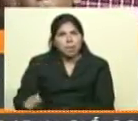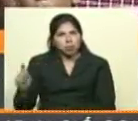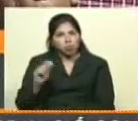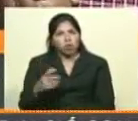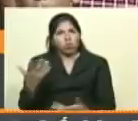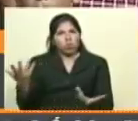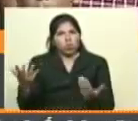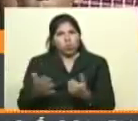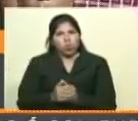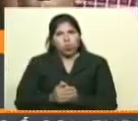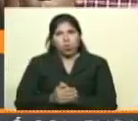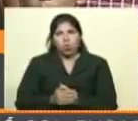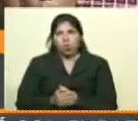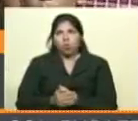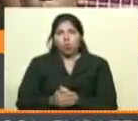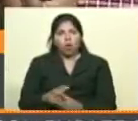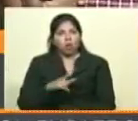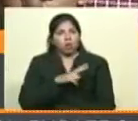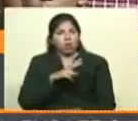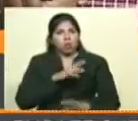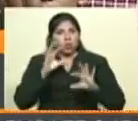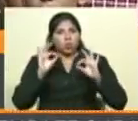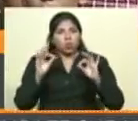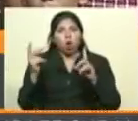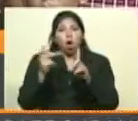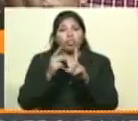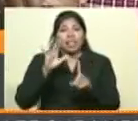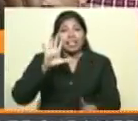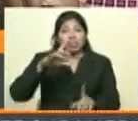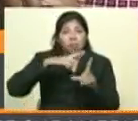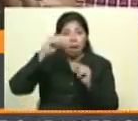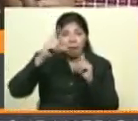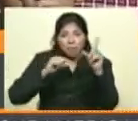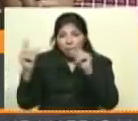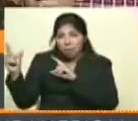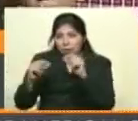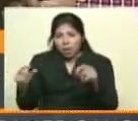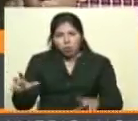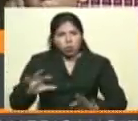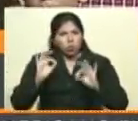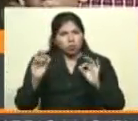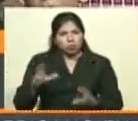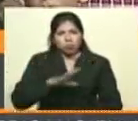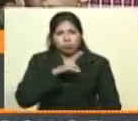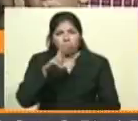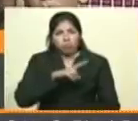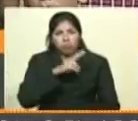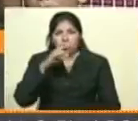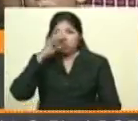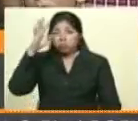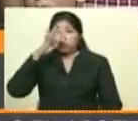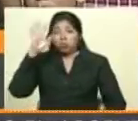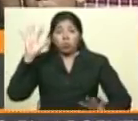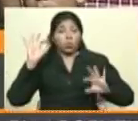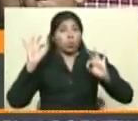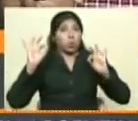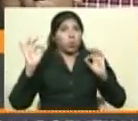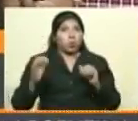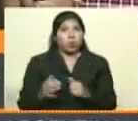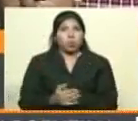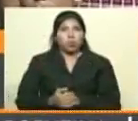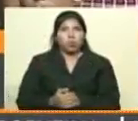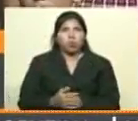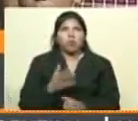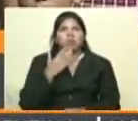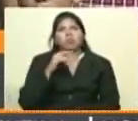con grandes lujos, en hoteles 5 estrellas. Yo les pregunto también a ustedes, ¿qué pasaría si Nicolás Maduro se fuera al exterior a